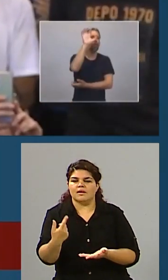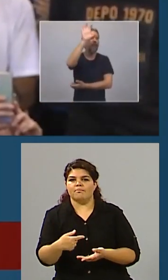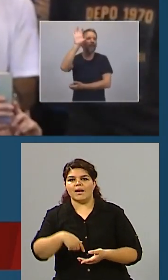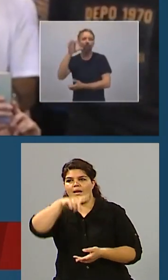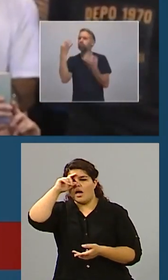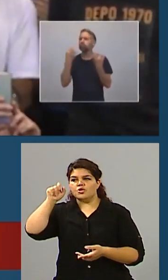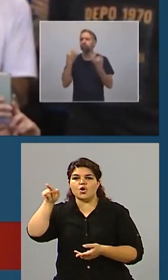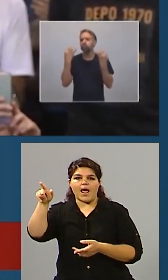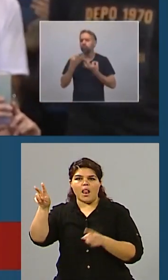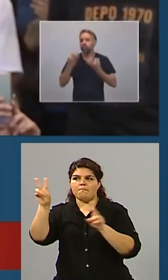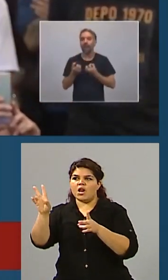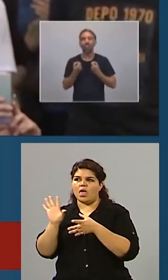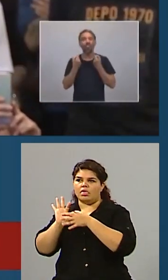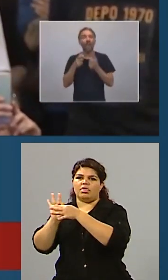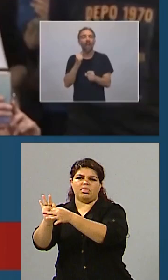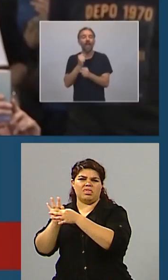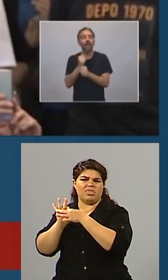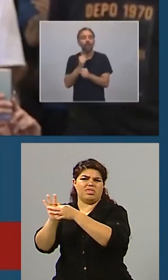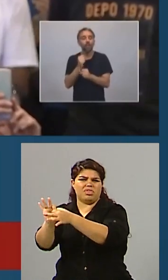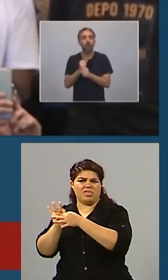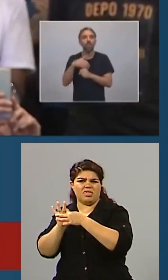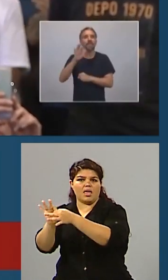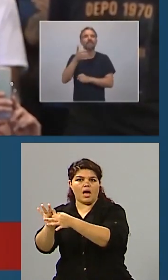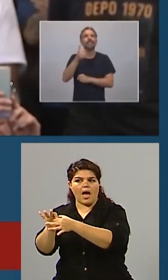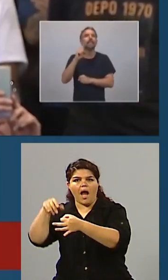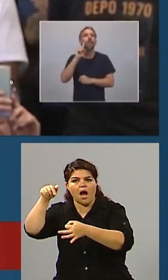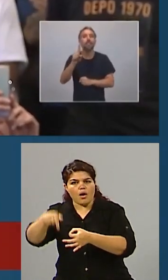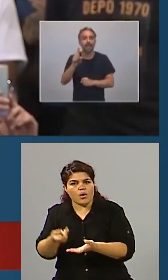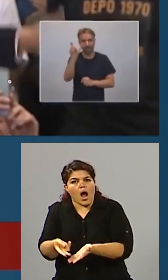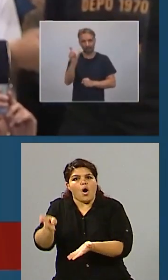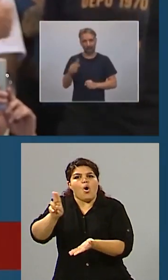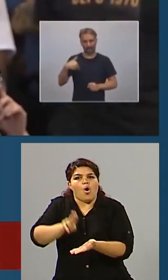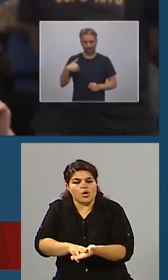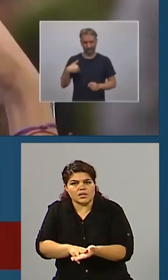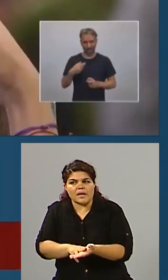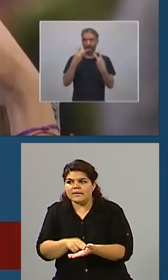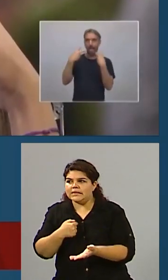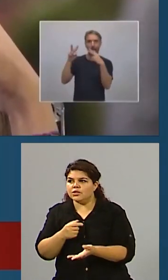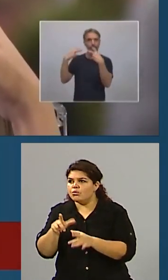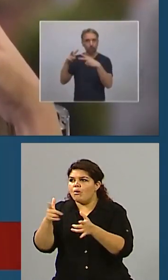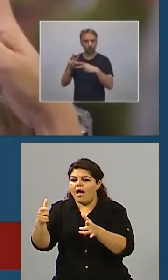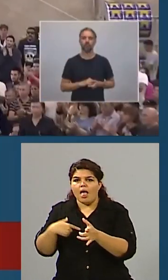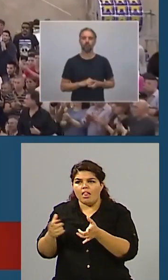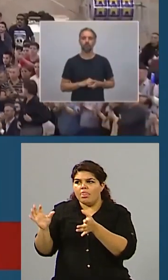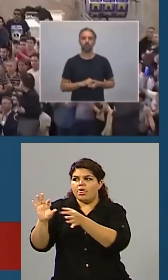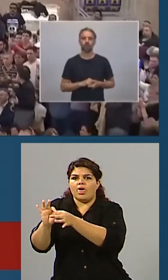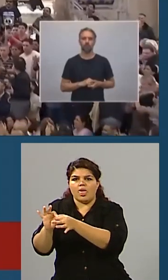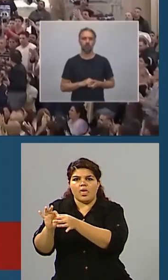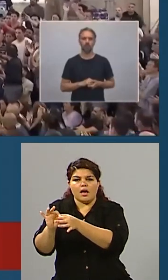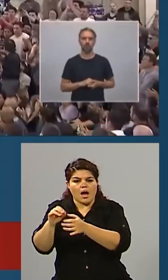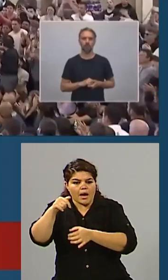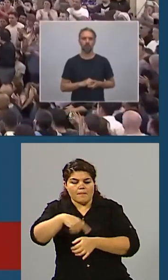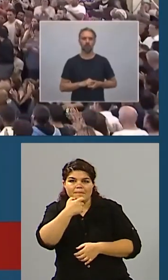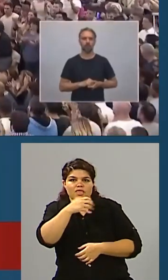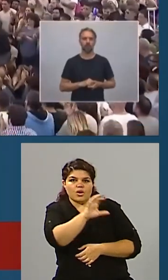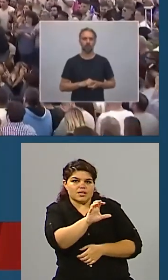nacionales y que ahora le toca otra vez estar en la orfandad no solo provincial, que